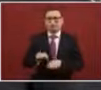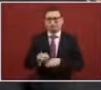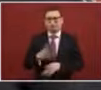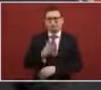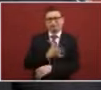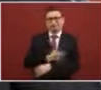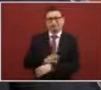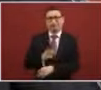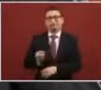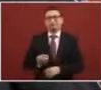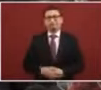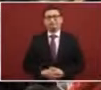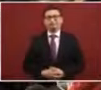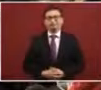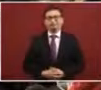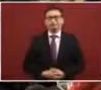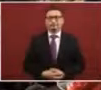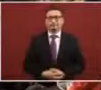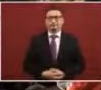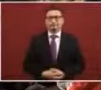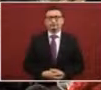Si quieren, pues ya